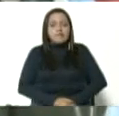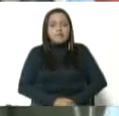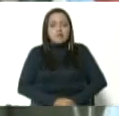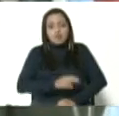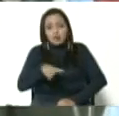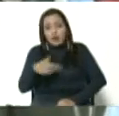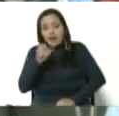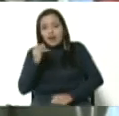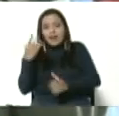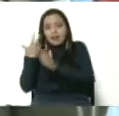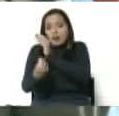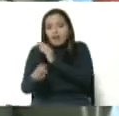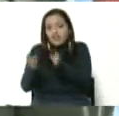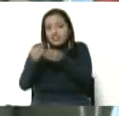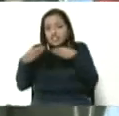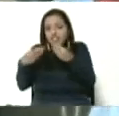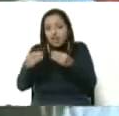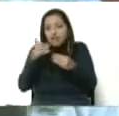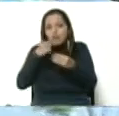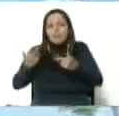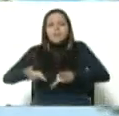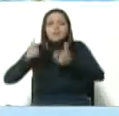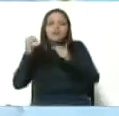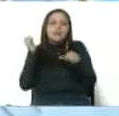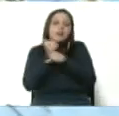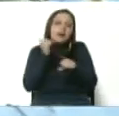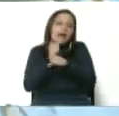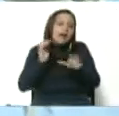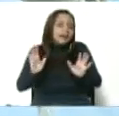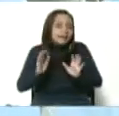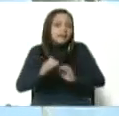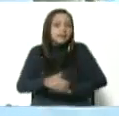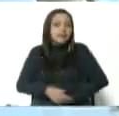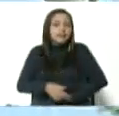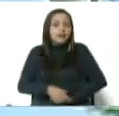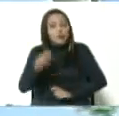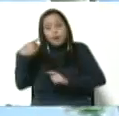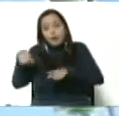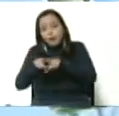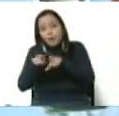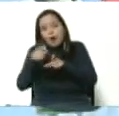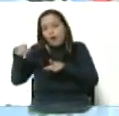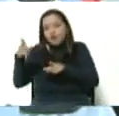de la flexibilización que nos han permitido laborar como los otros sectores.